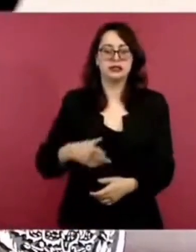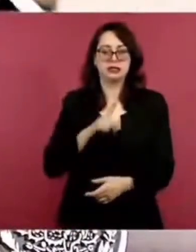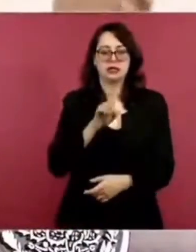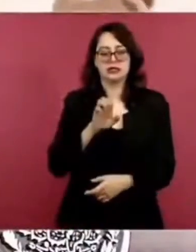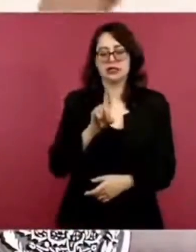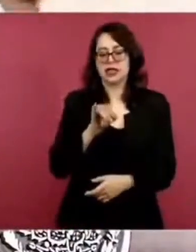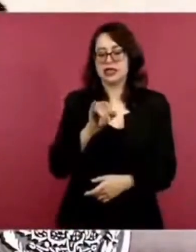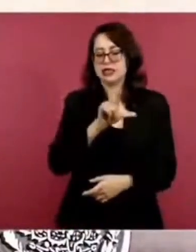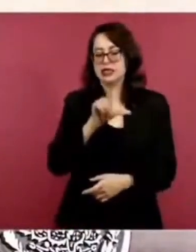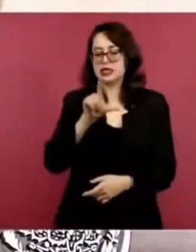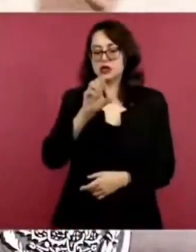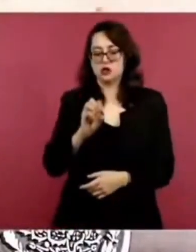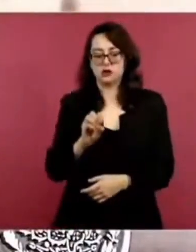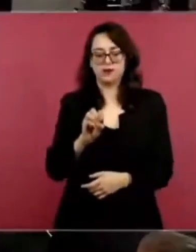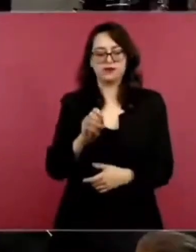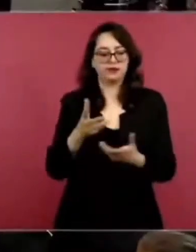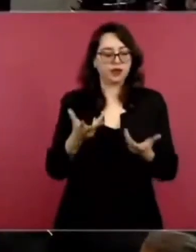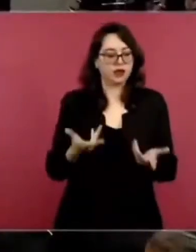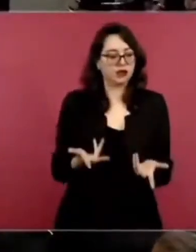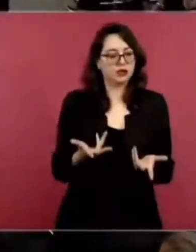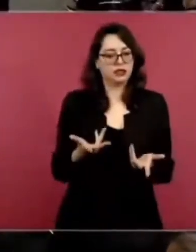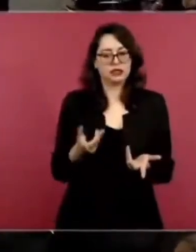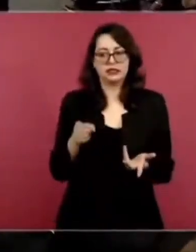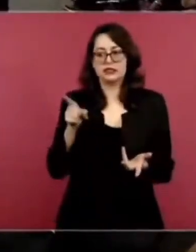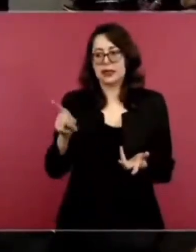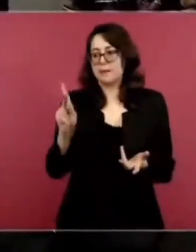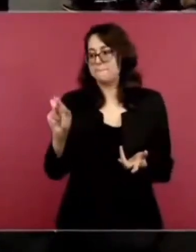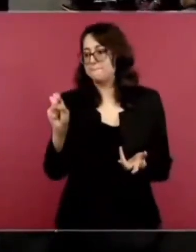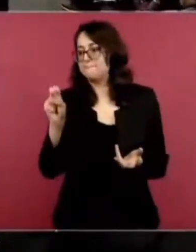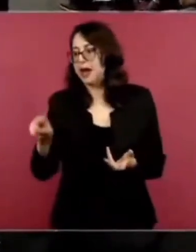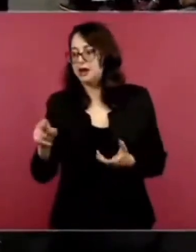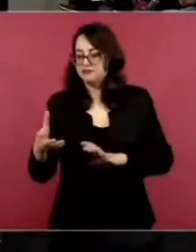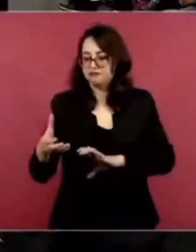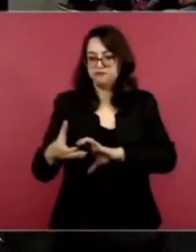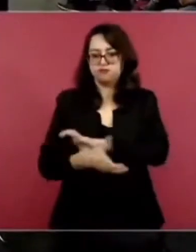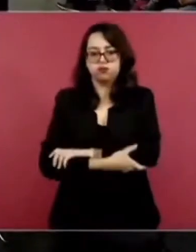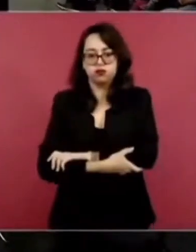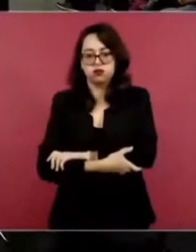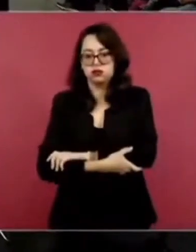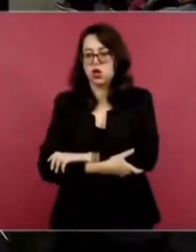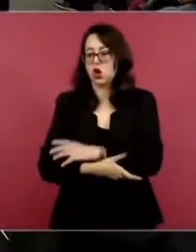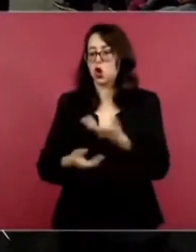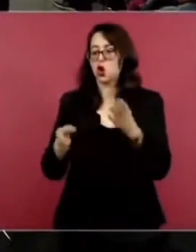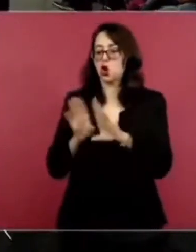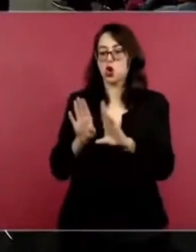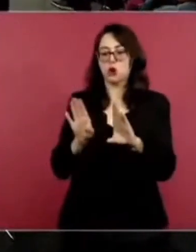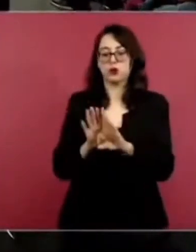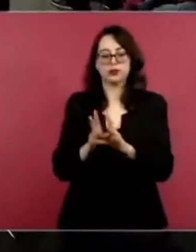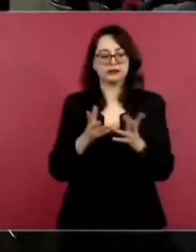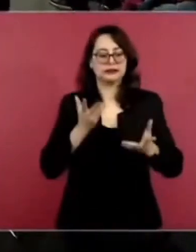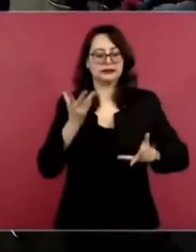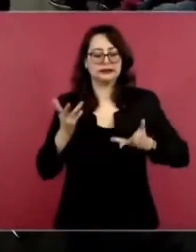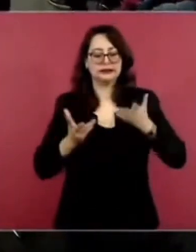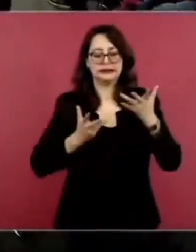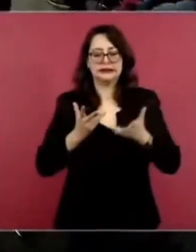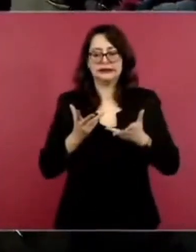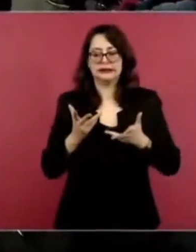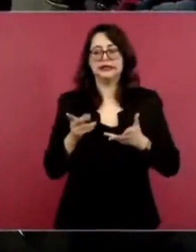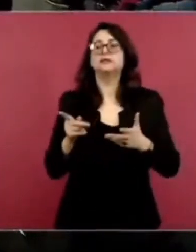Entonces, acuérdense que Zedillo nombró de procurador a un panista,